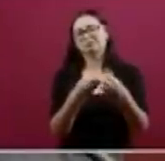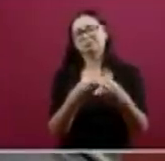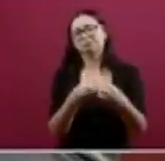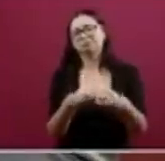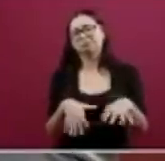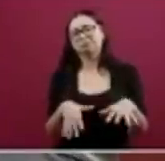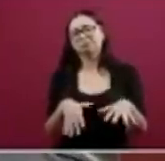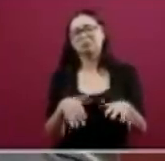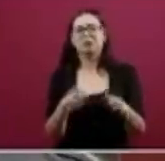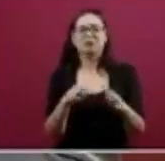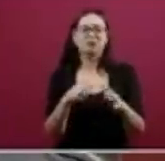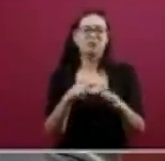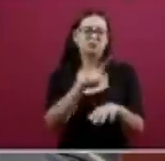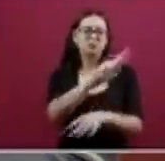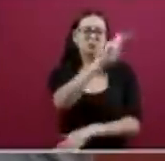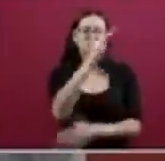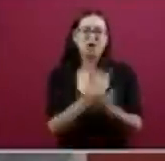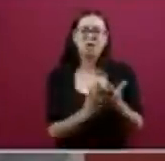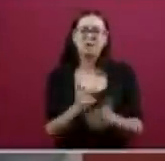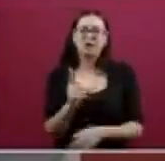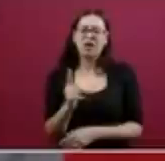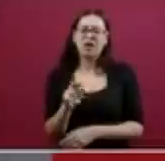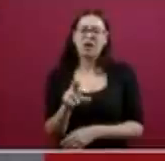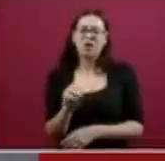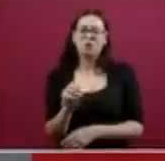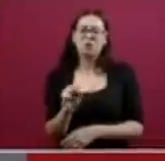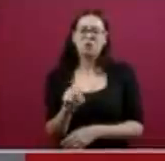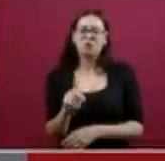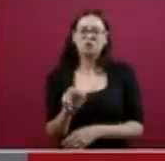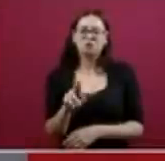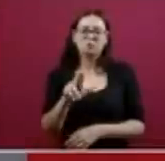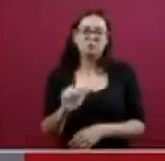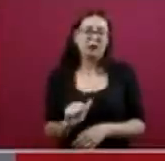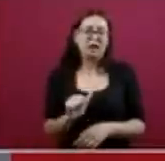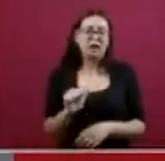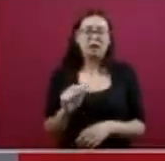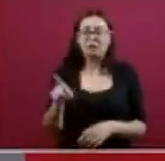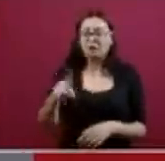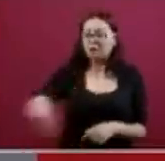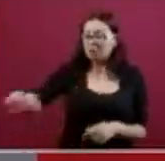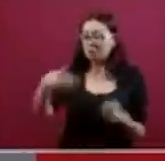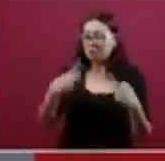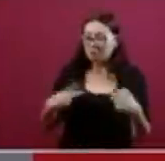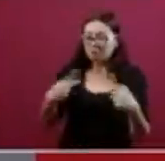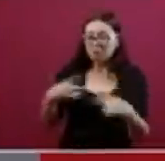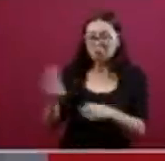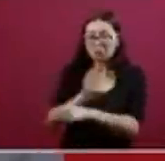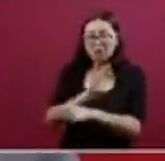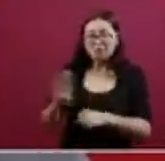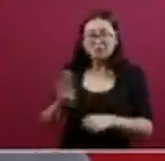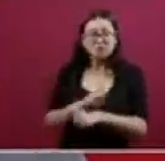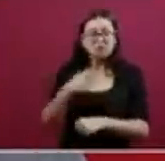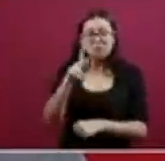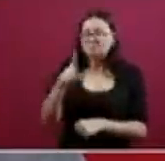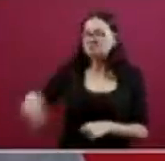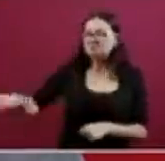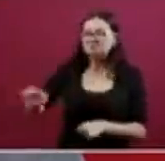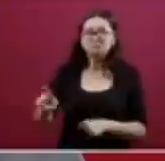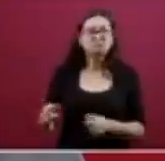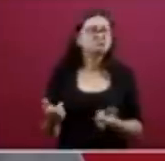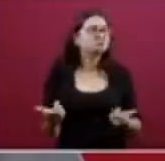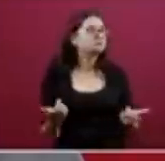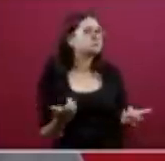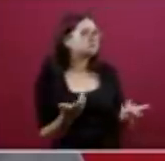el Prospera, supuestamente para beneficio de la gente, y no llegaba el dinero,